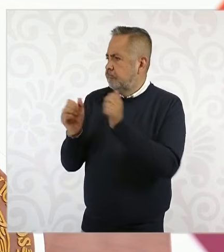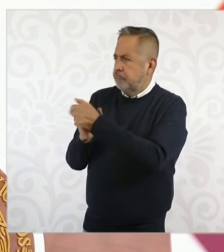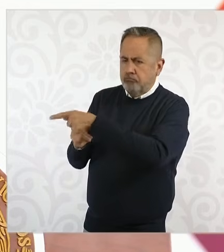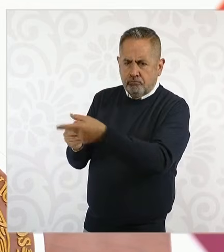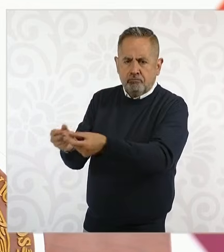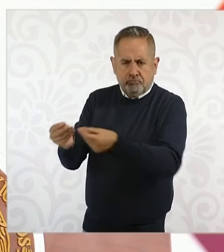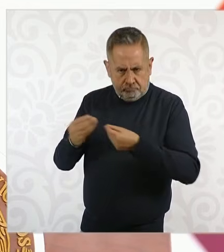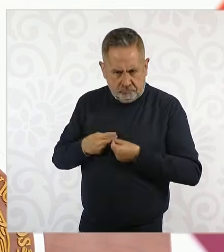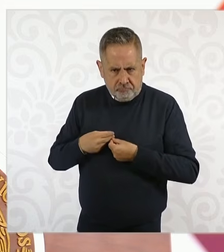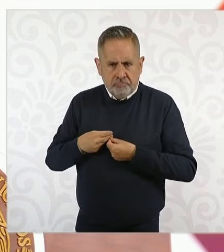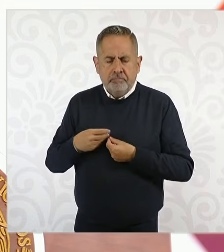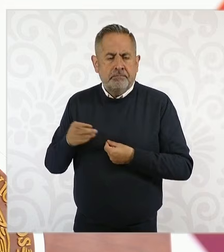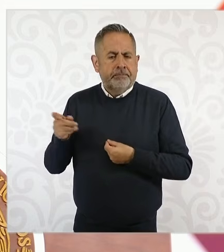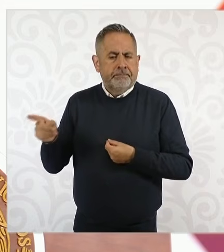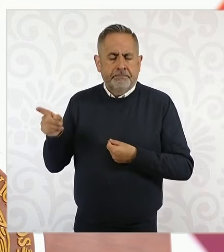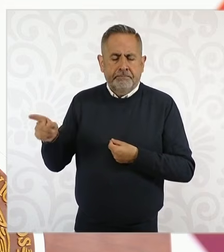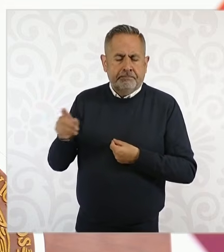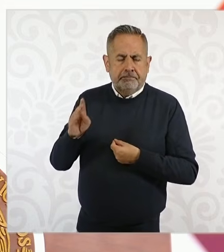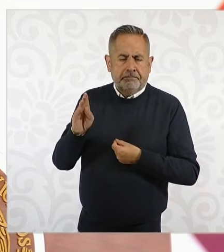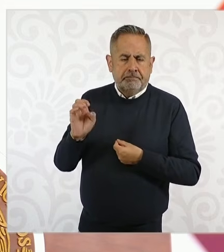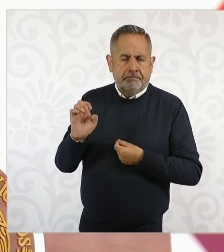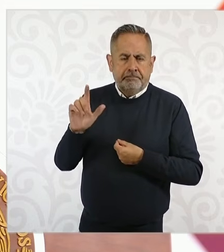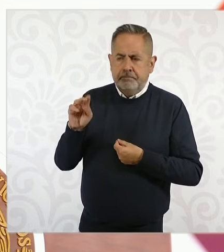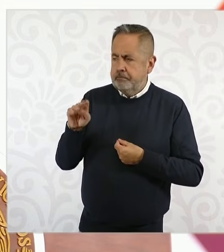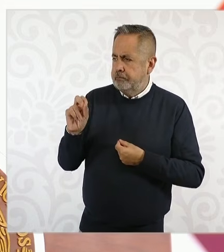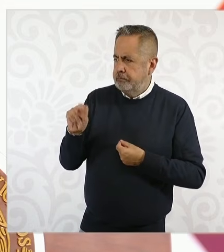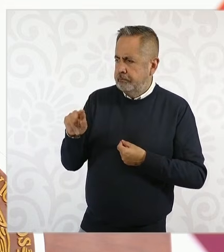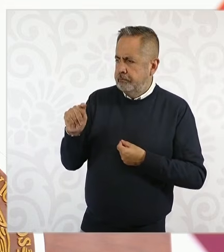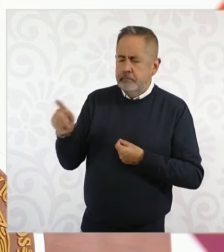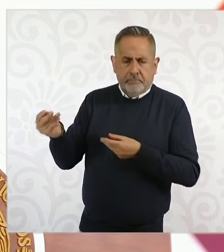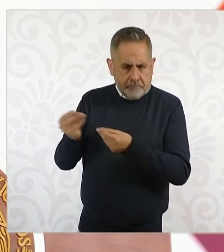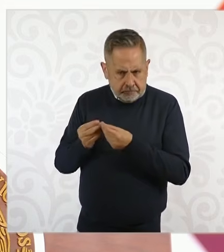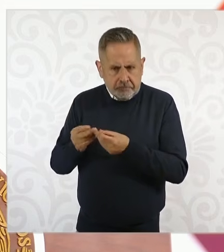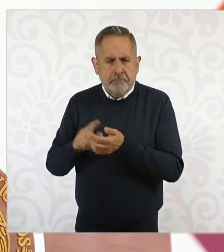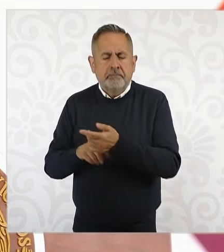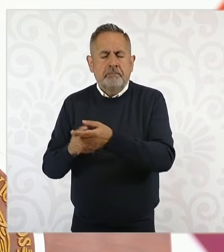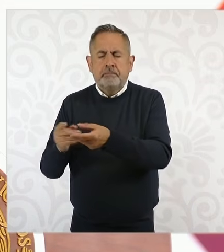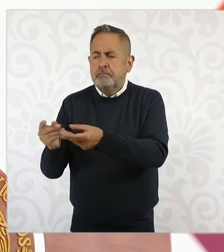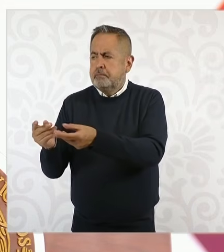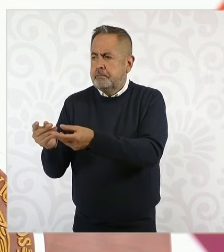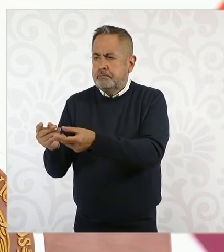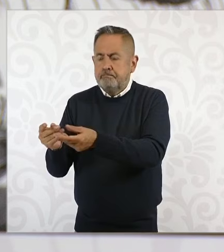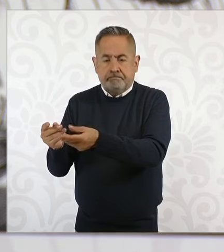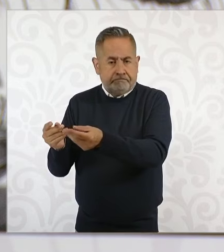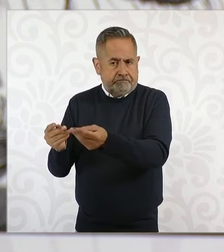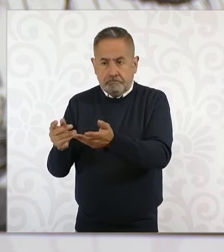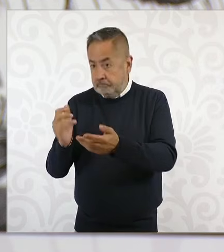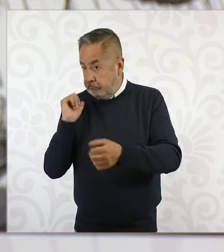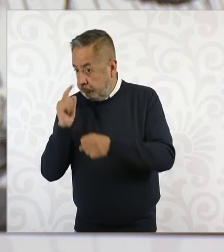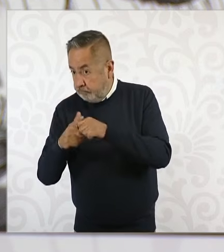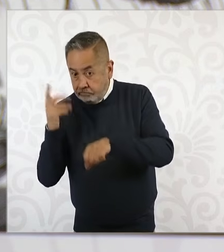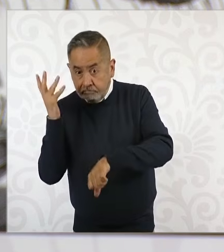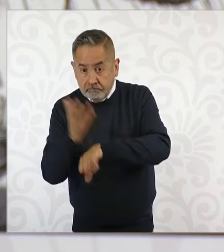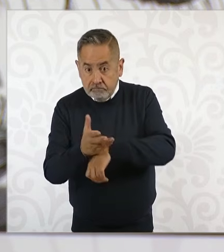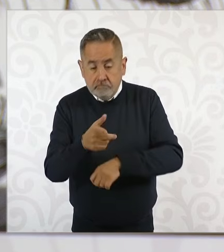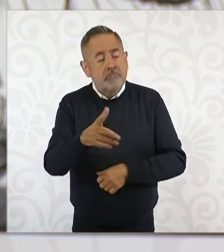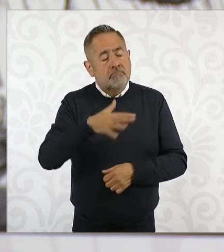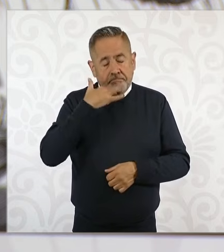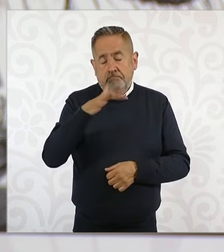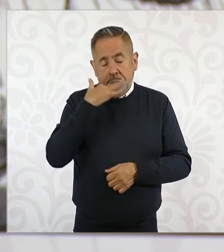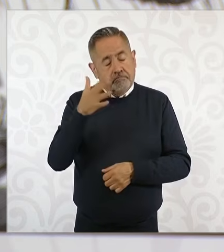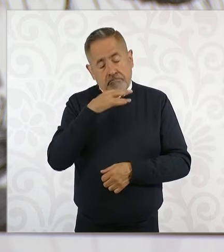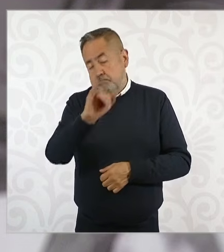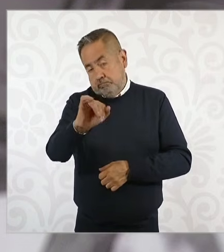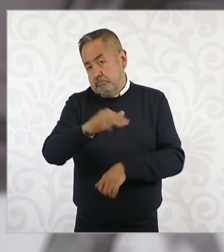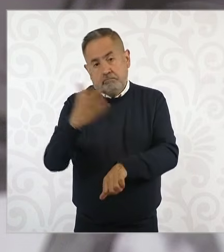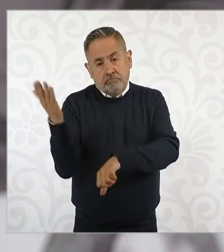sí, de Belmont y por supuesto les apoyamos y condenar cualquier acción de corrupción que